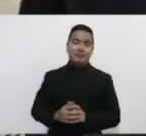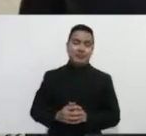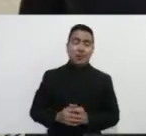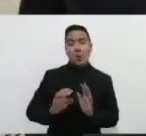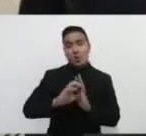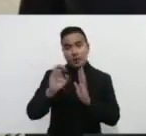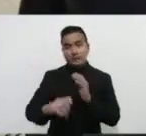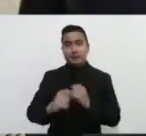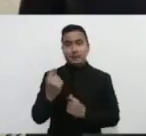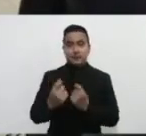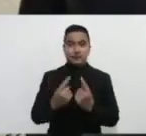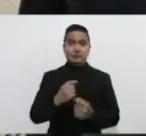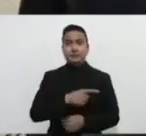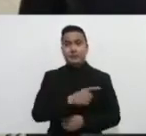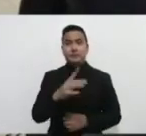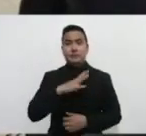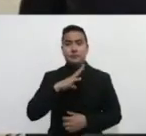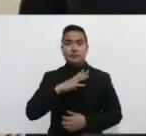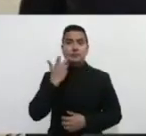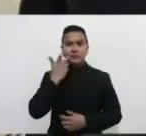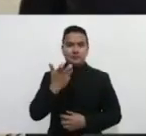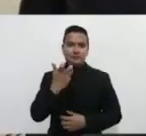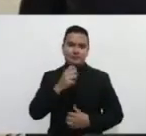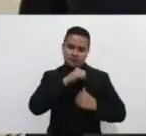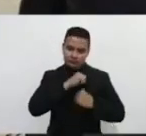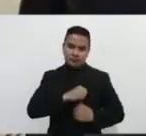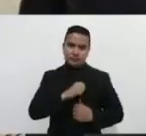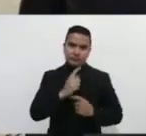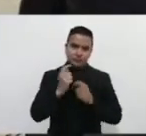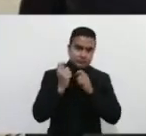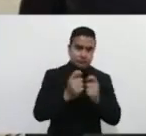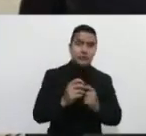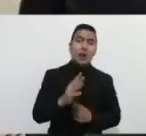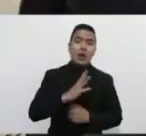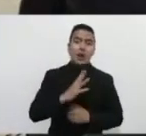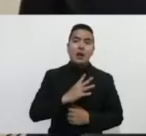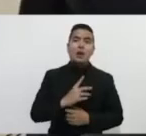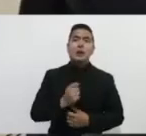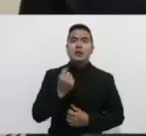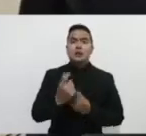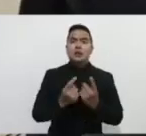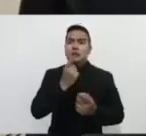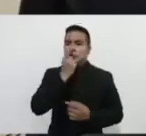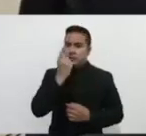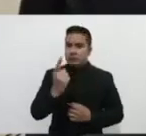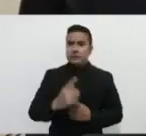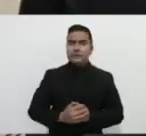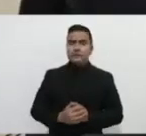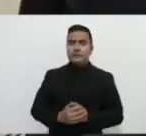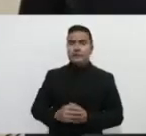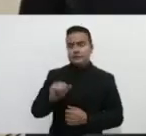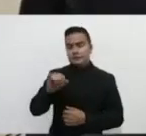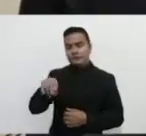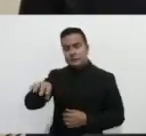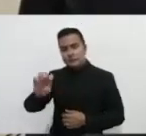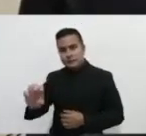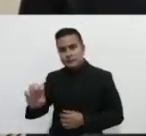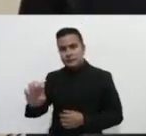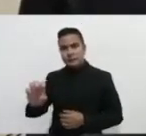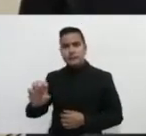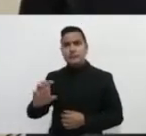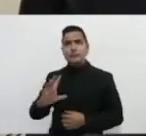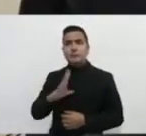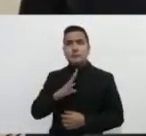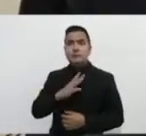las candidaturas hemos tenido también, no denuncias, pero sí tenemos estudios desde el INE, por